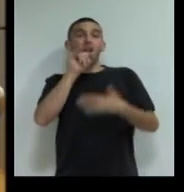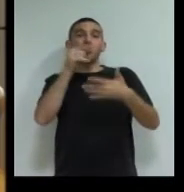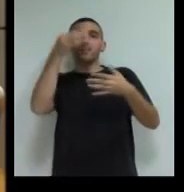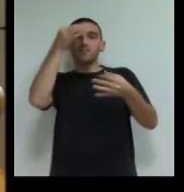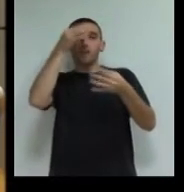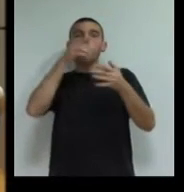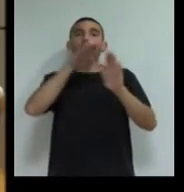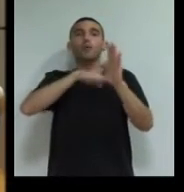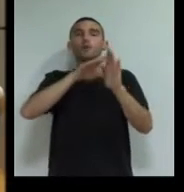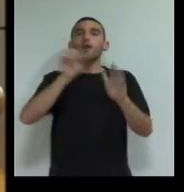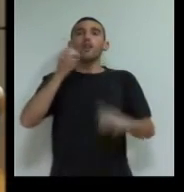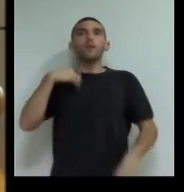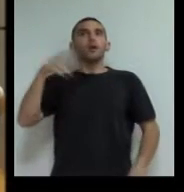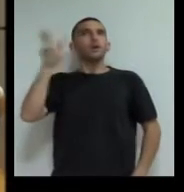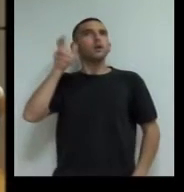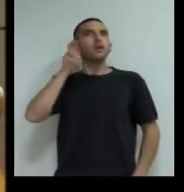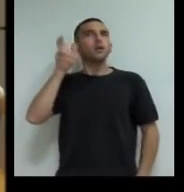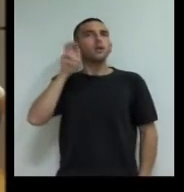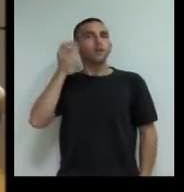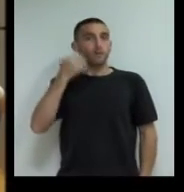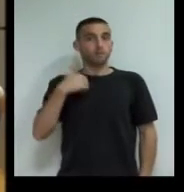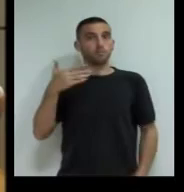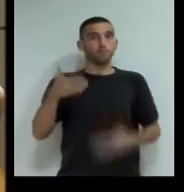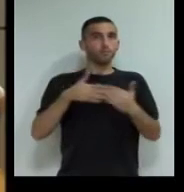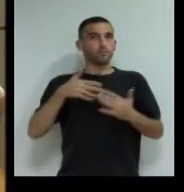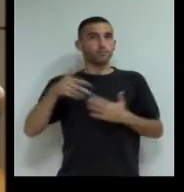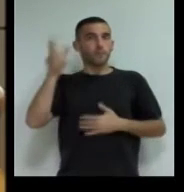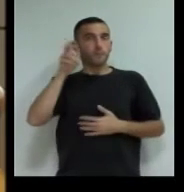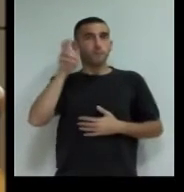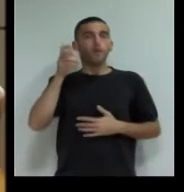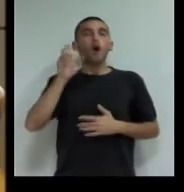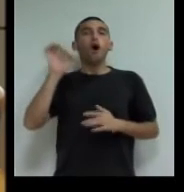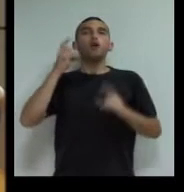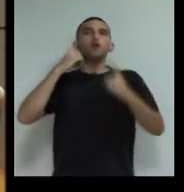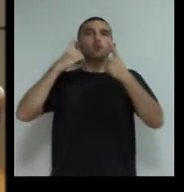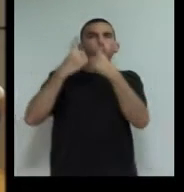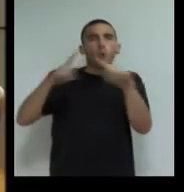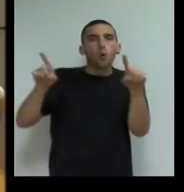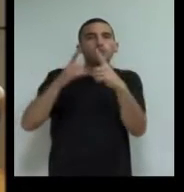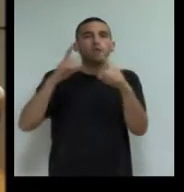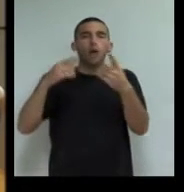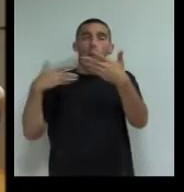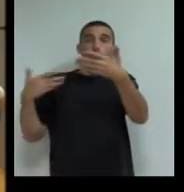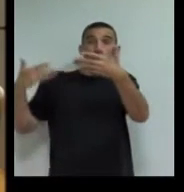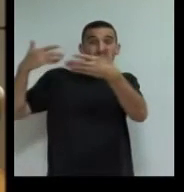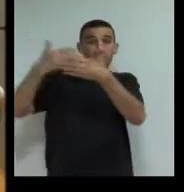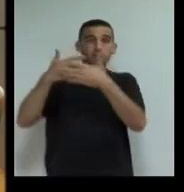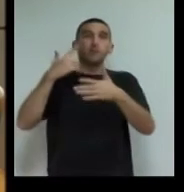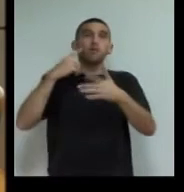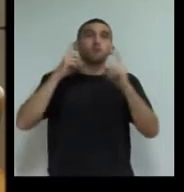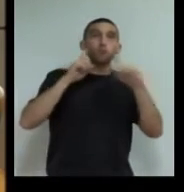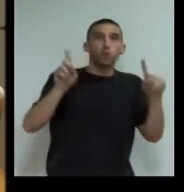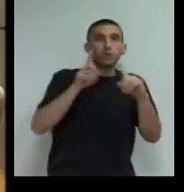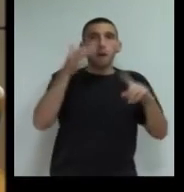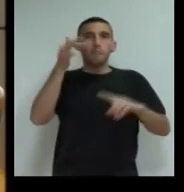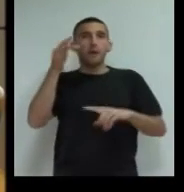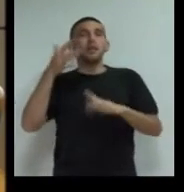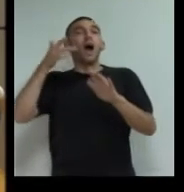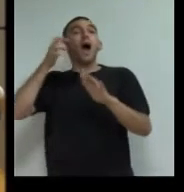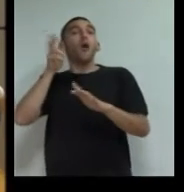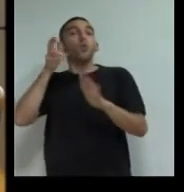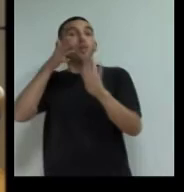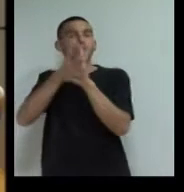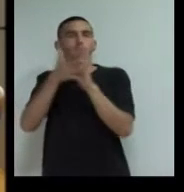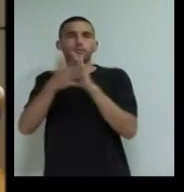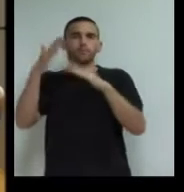parámetros, como a veces la música se utiliza de fondo, no puedes aislar eso, sino que se monta encima porque tú puedes ahí decir cosas.